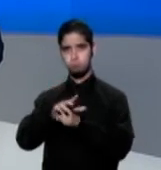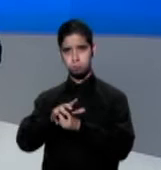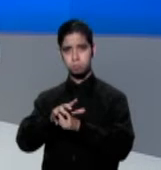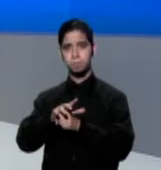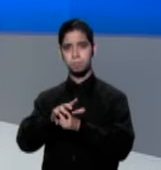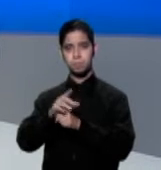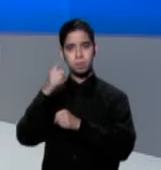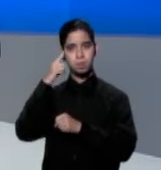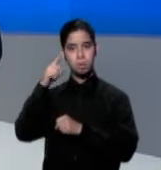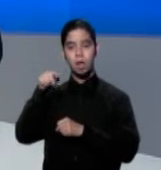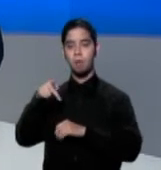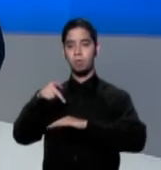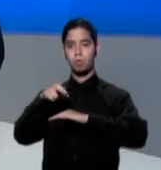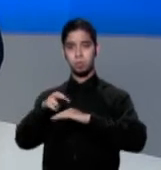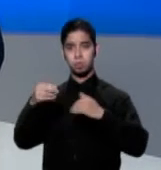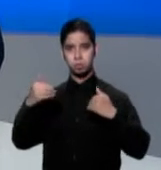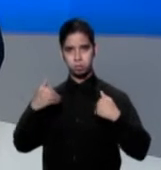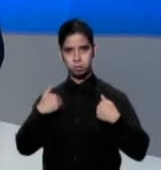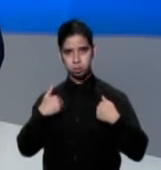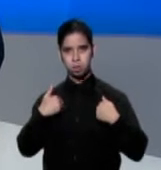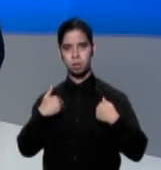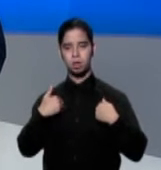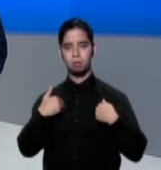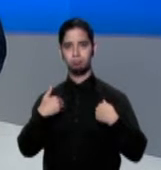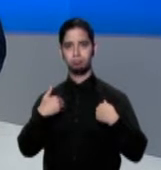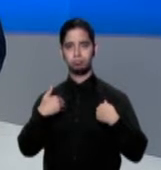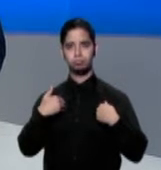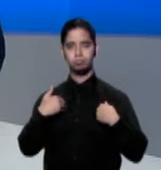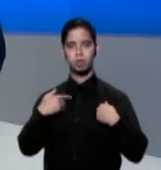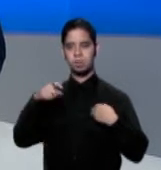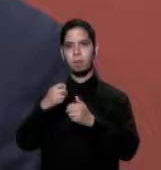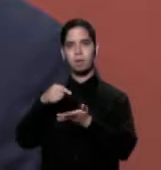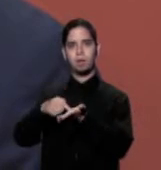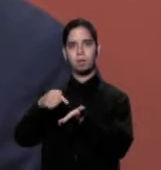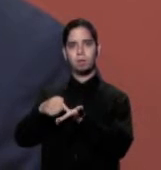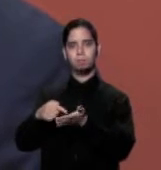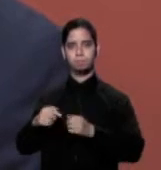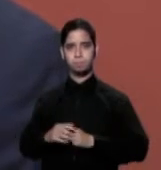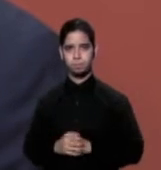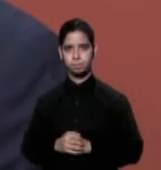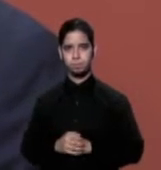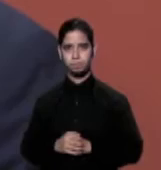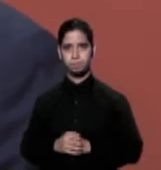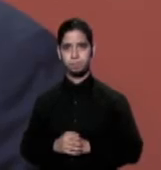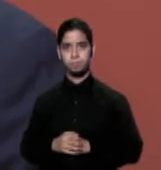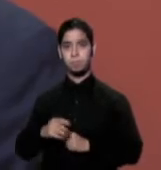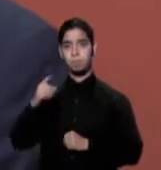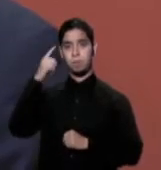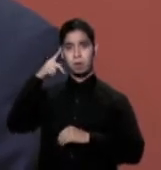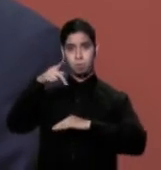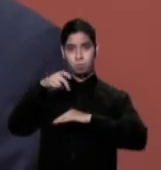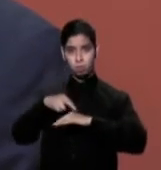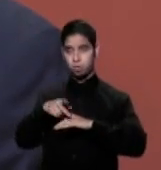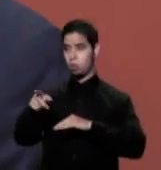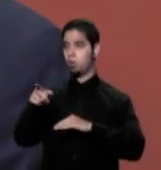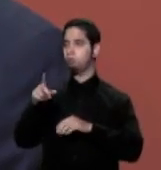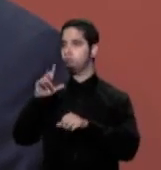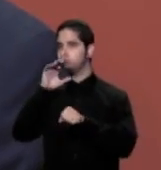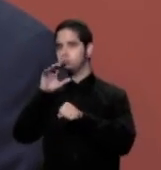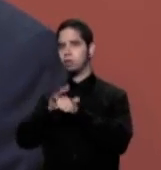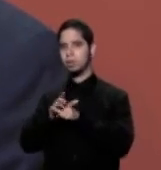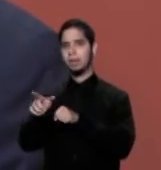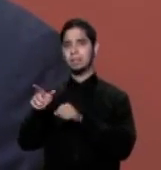para que Puerto Rico tenga los mecanismos que necesita para reestructurar su deuda. Para el gobernador de Puerto Rico, el compromiso del secretario del